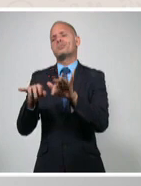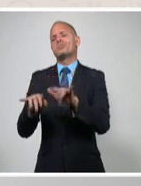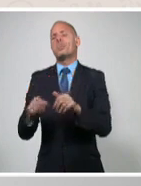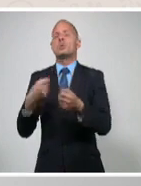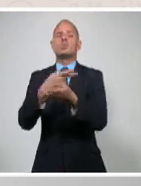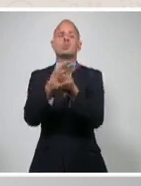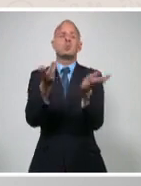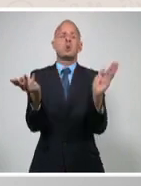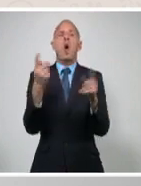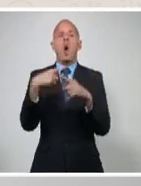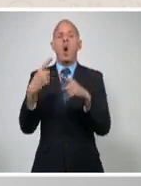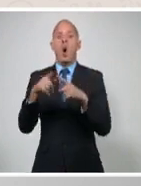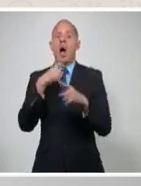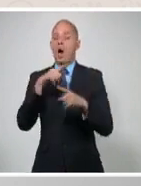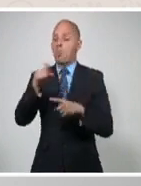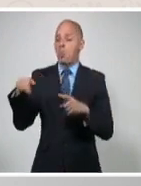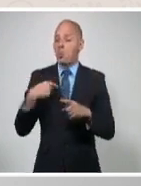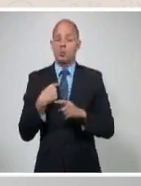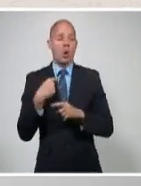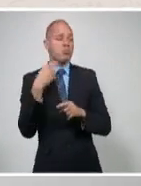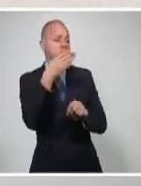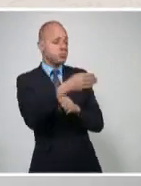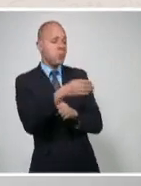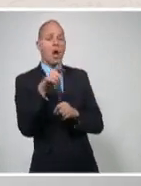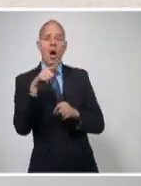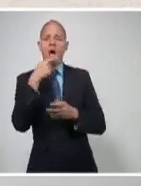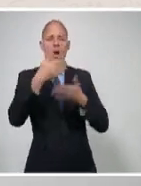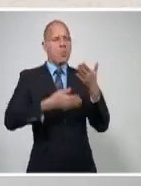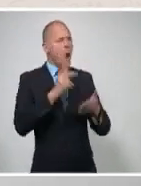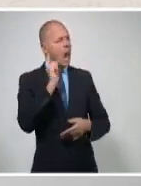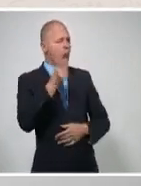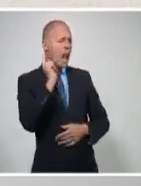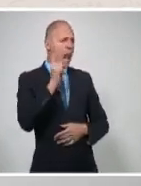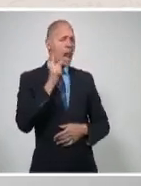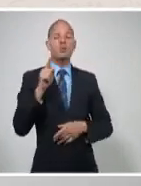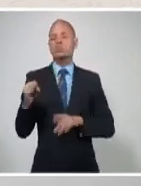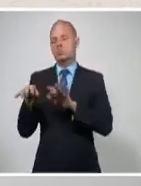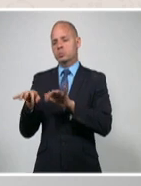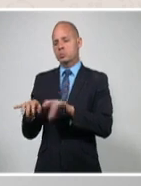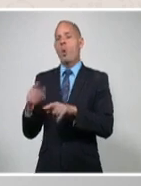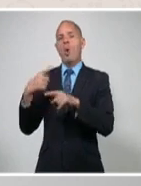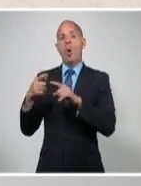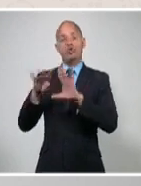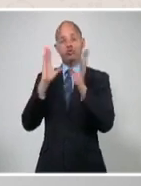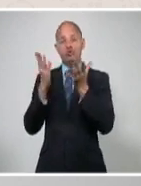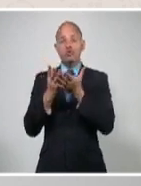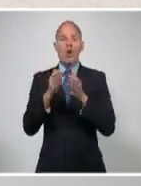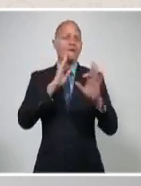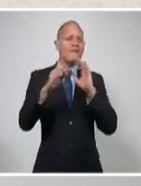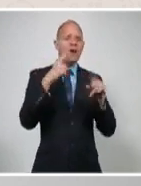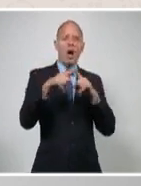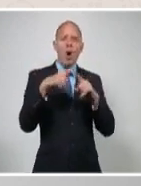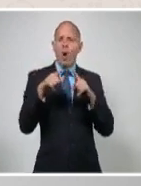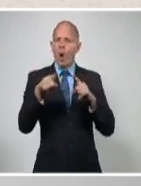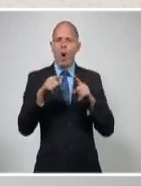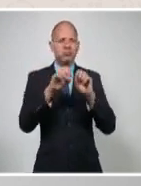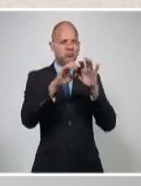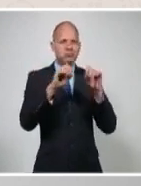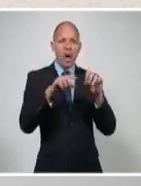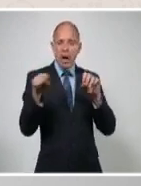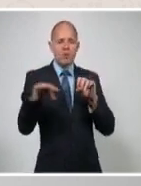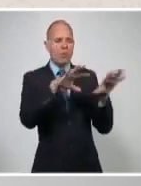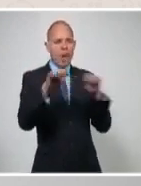los pronunciamientos y acciones públicas, compilar el material que se publique sobre el 27N, trabajar junto con los juristas que integran